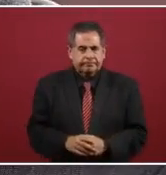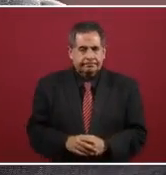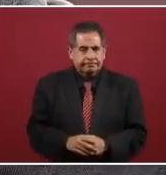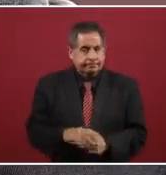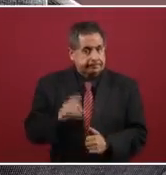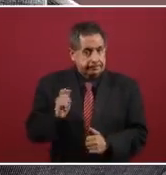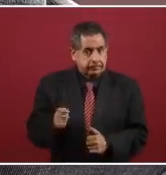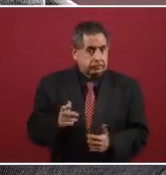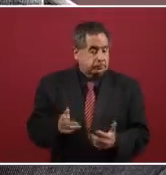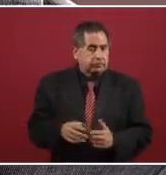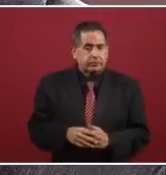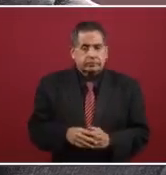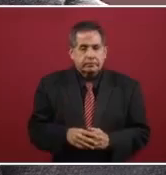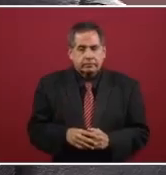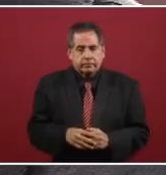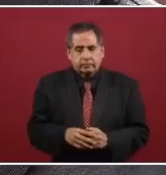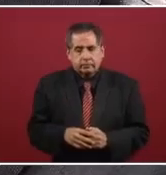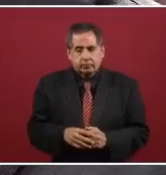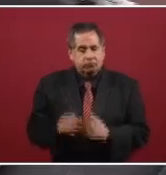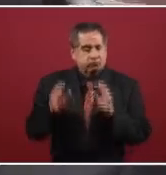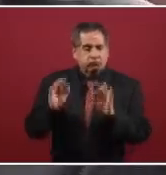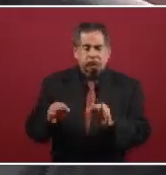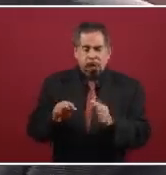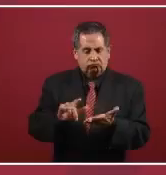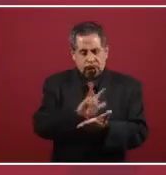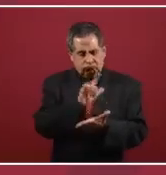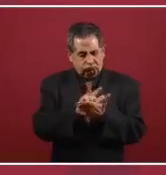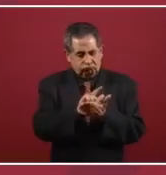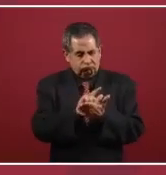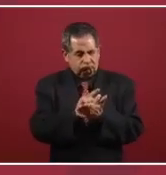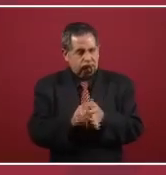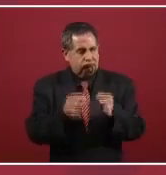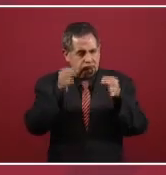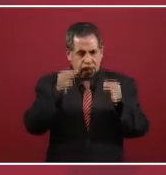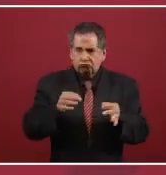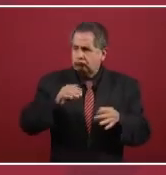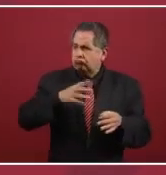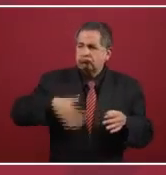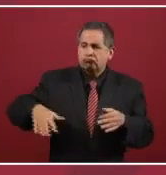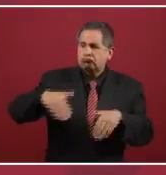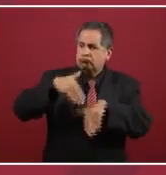con un auténtico Estado de Derecho, con legalidad,